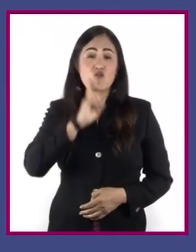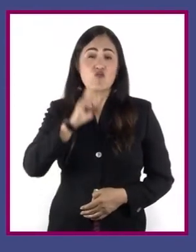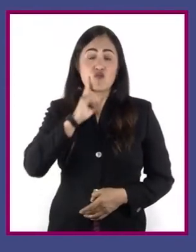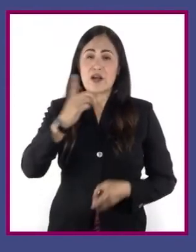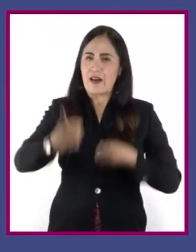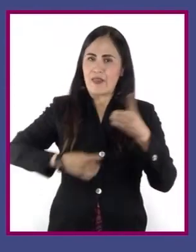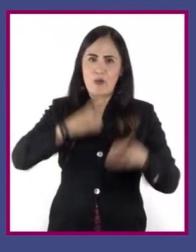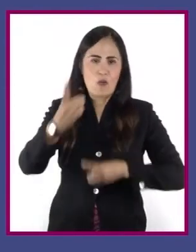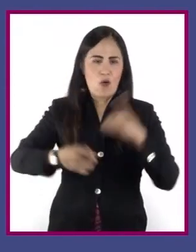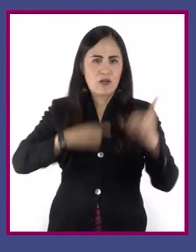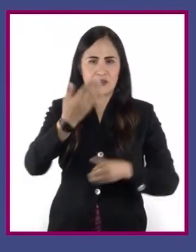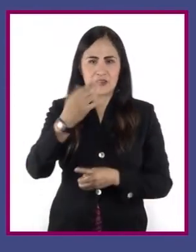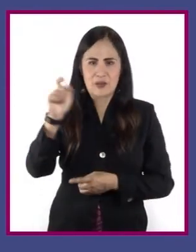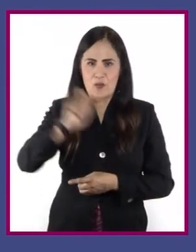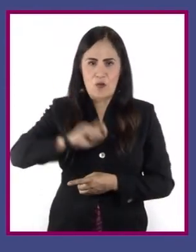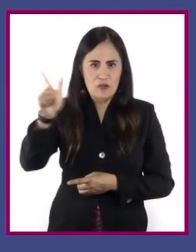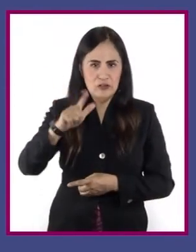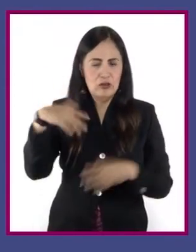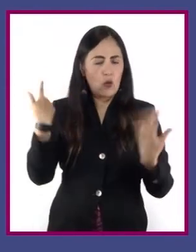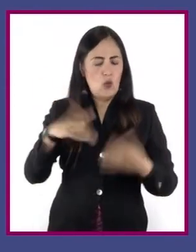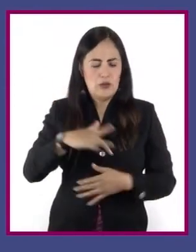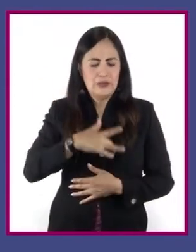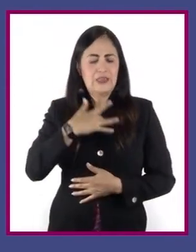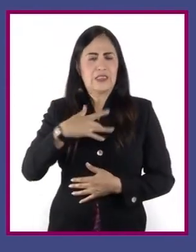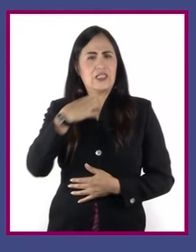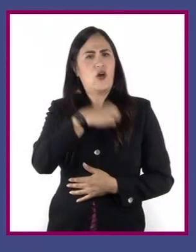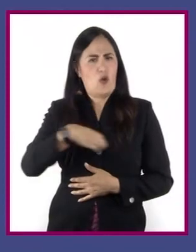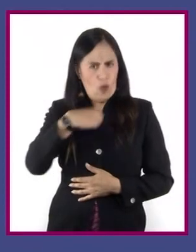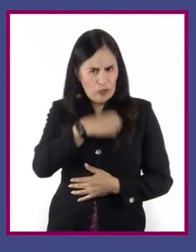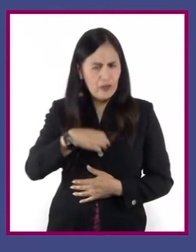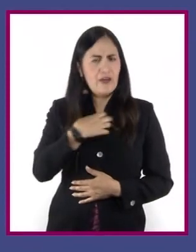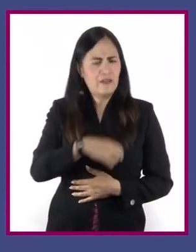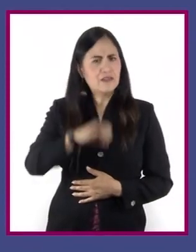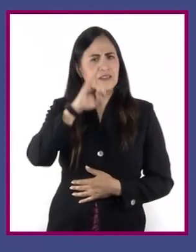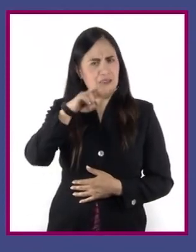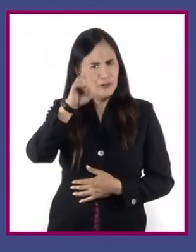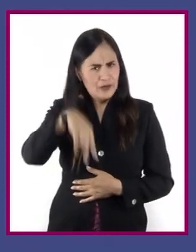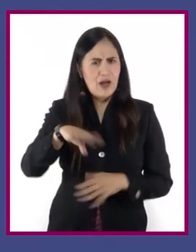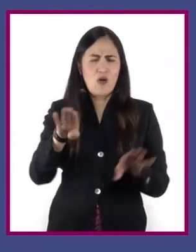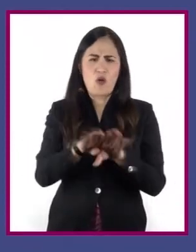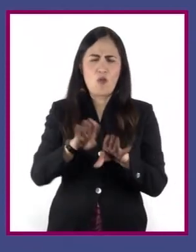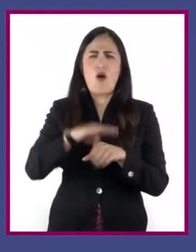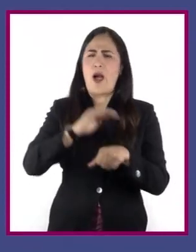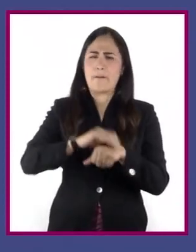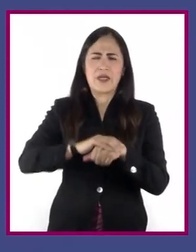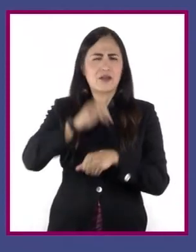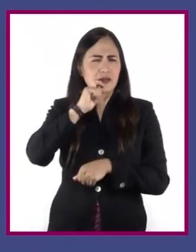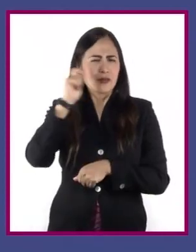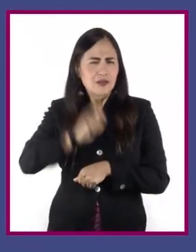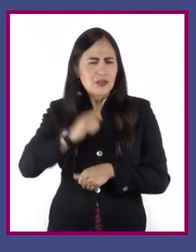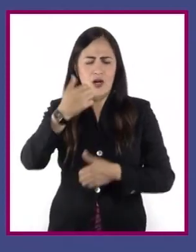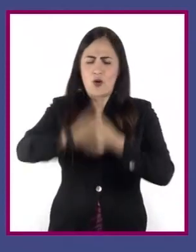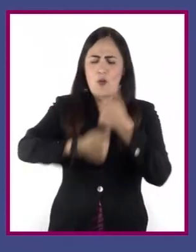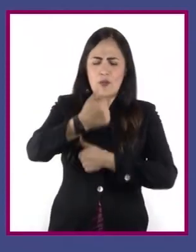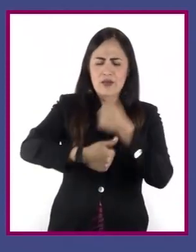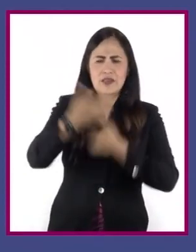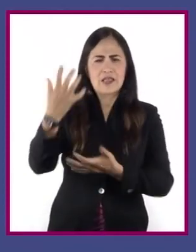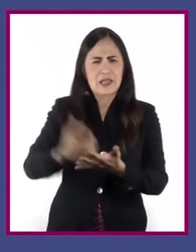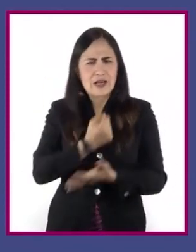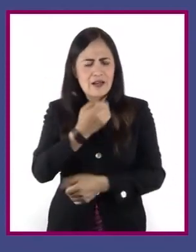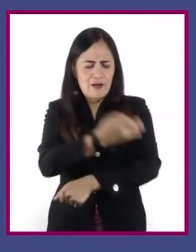dejado grandes satisfacciones, como tener buenos amigos, competir y ganar, y convivir con mi